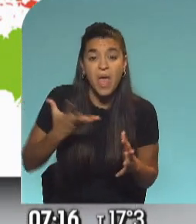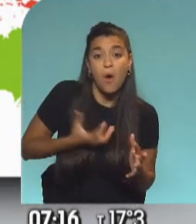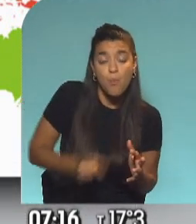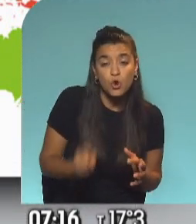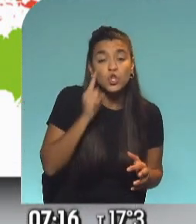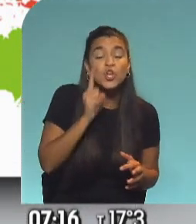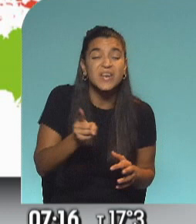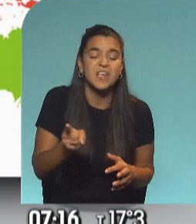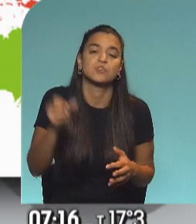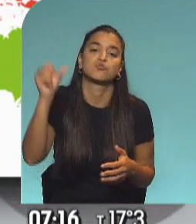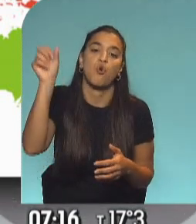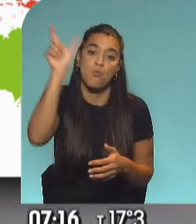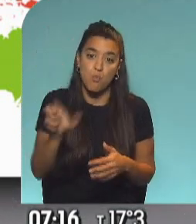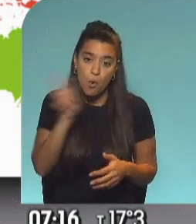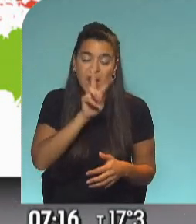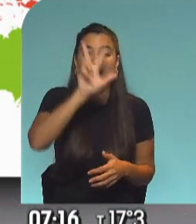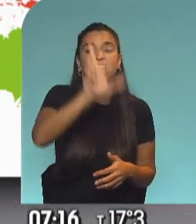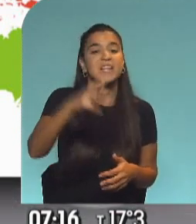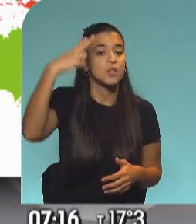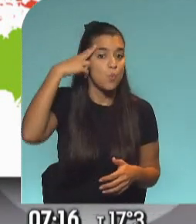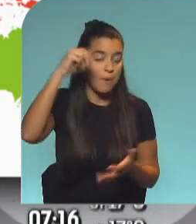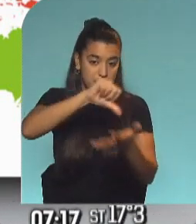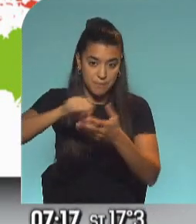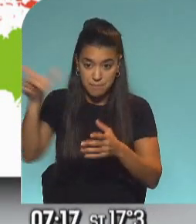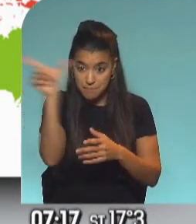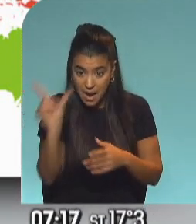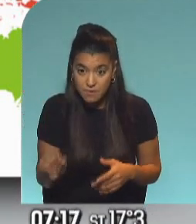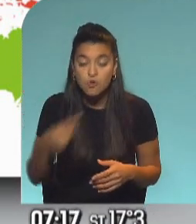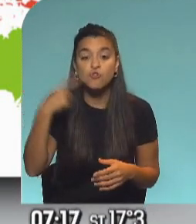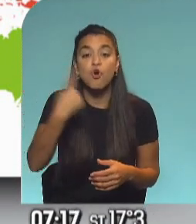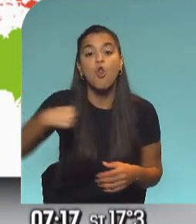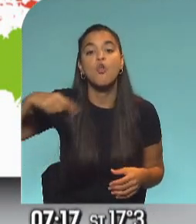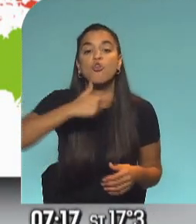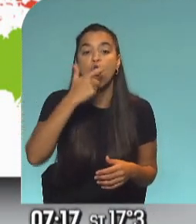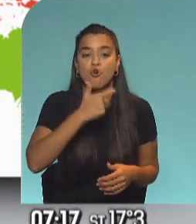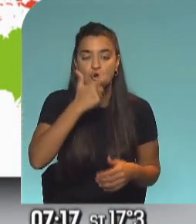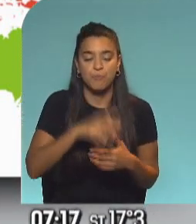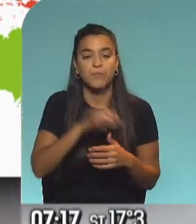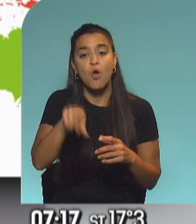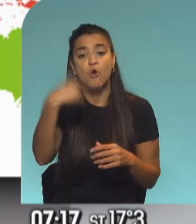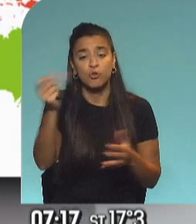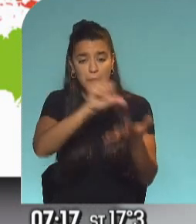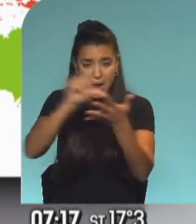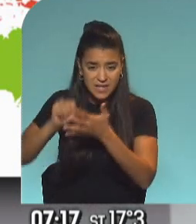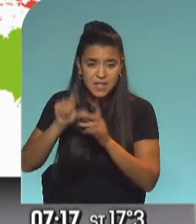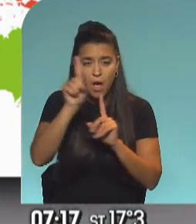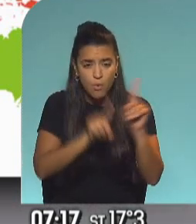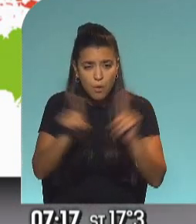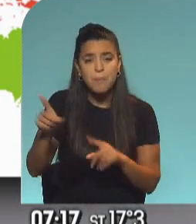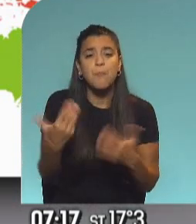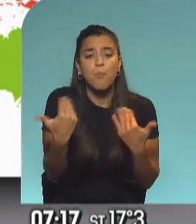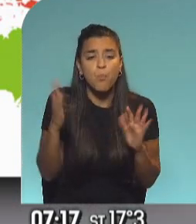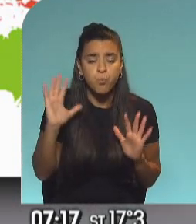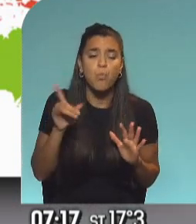en 39 países. Son los que están marcados en este mapa con el color rojo. Hay otros países en los cuales está